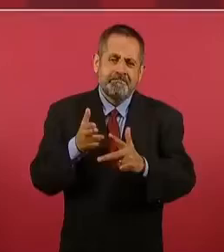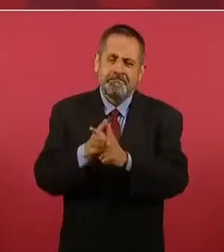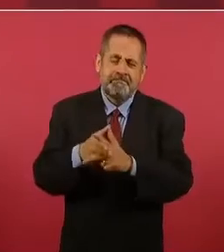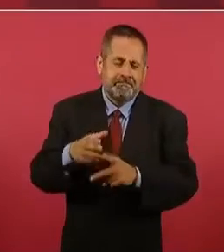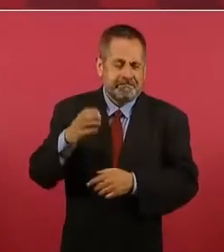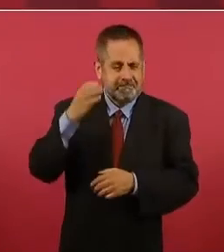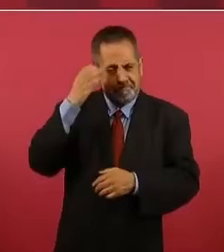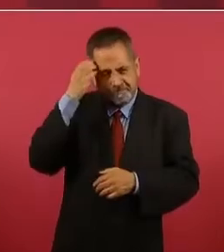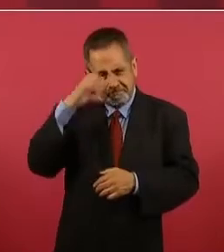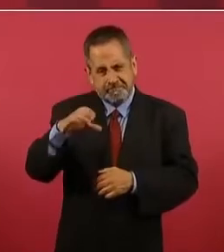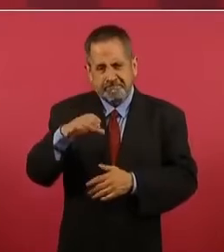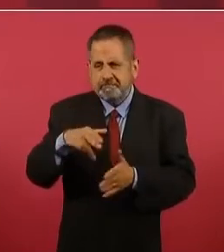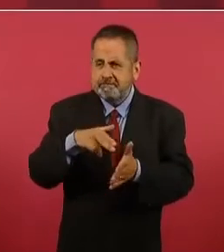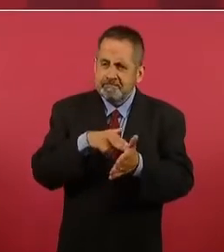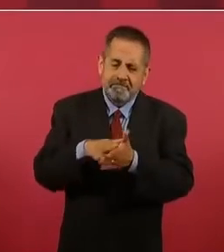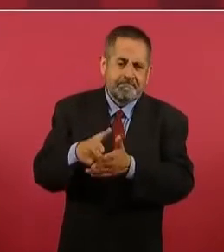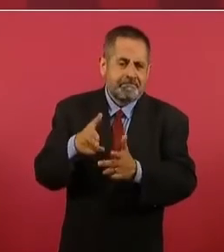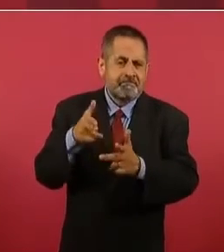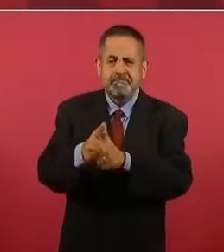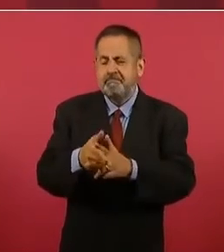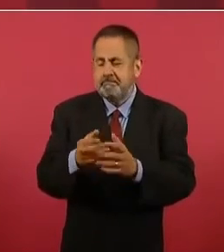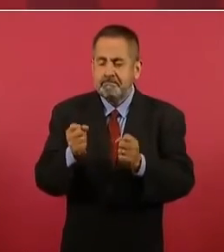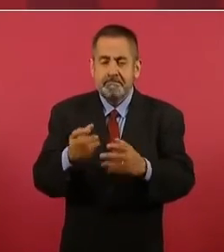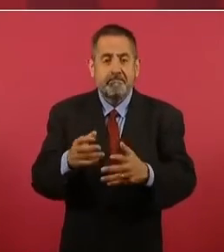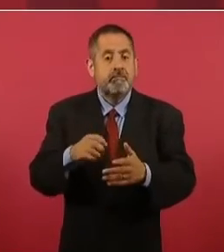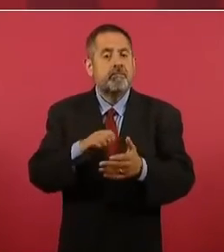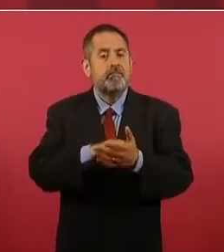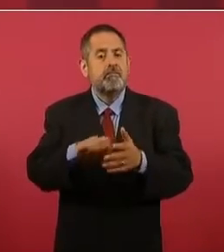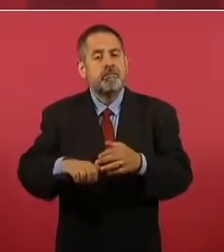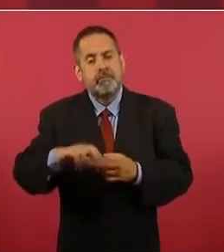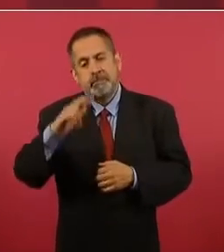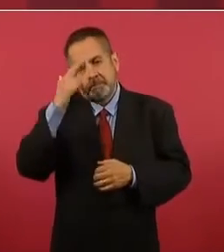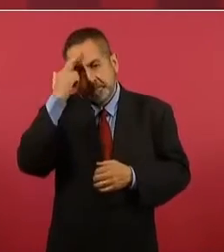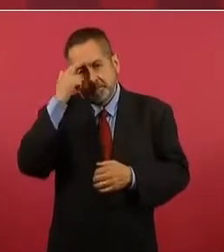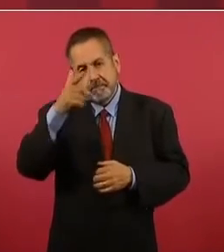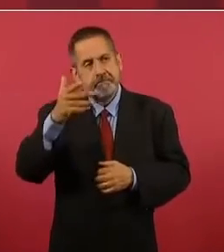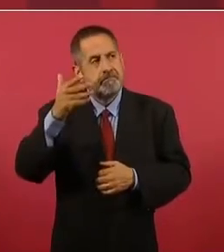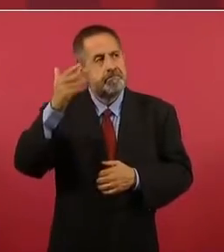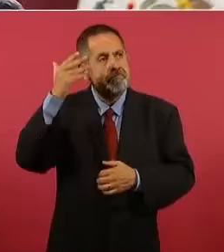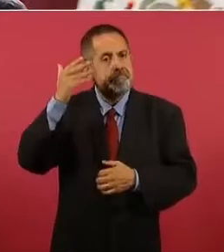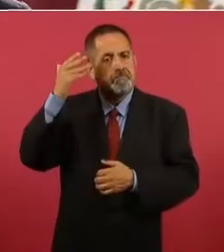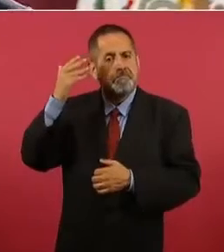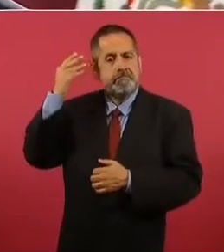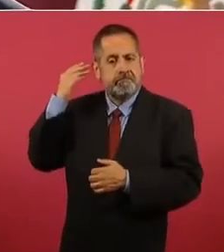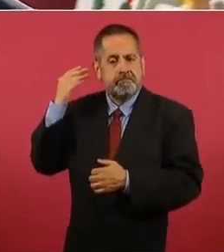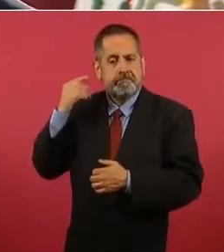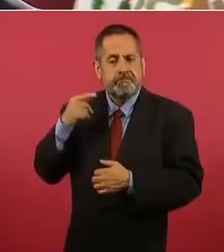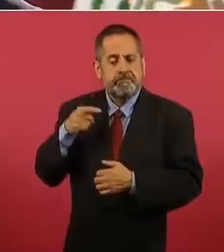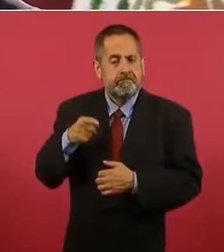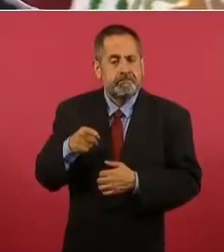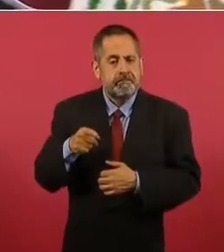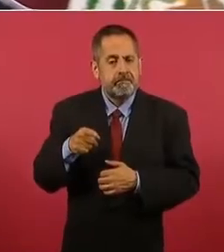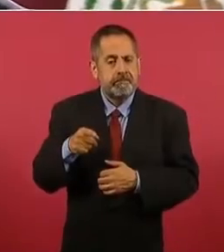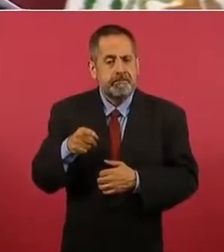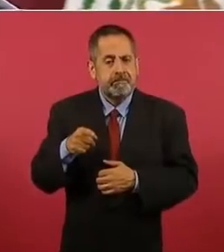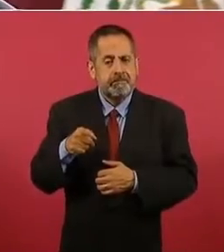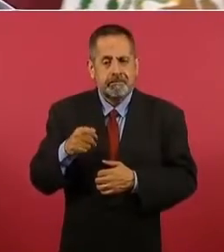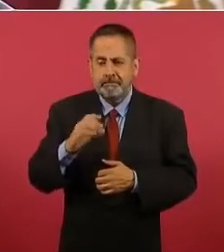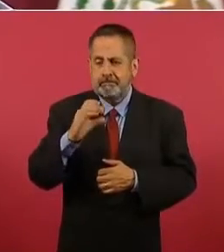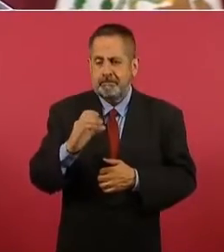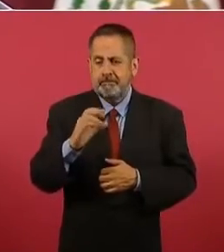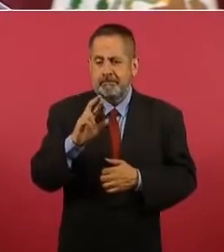crímenes como lo sucedido en Estación